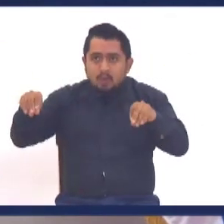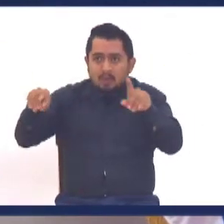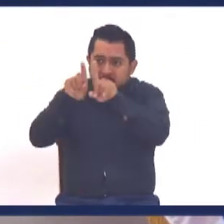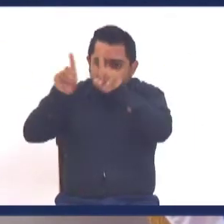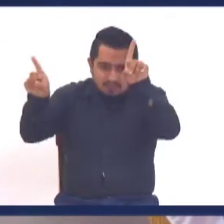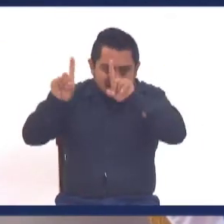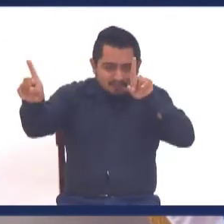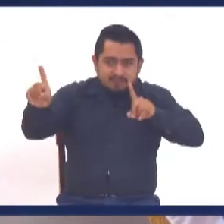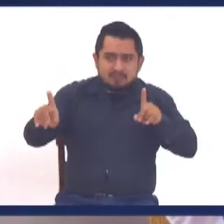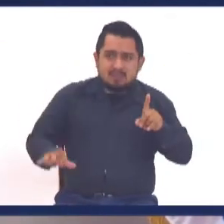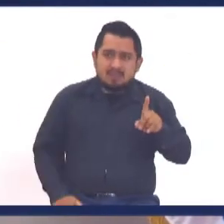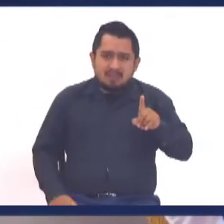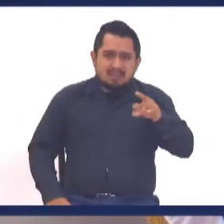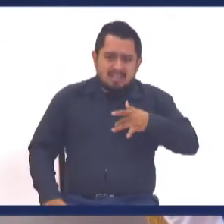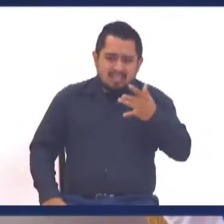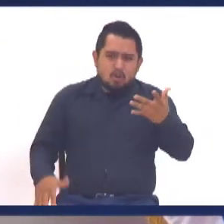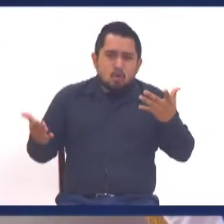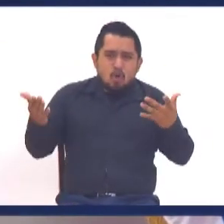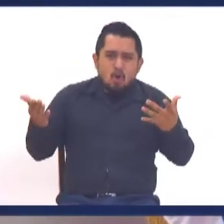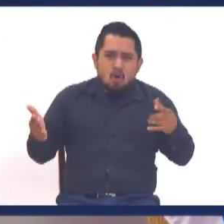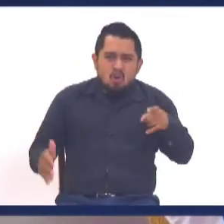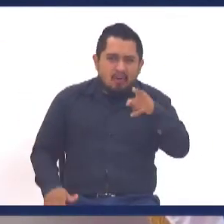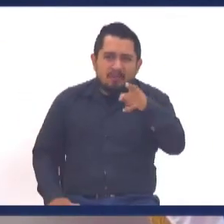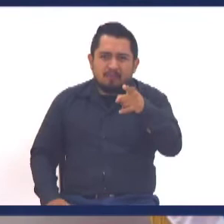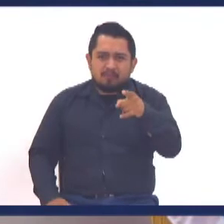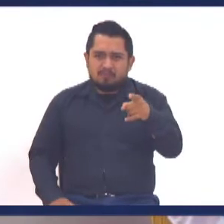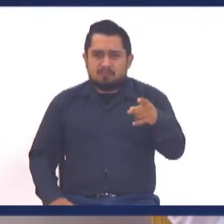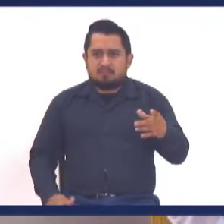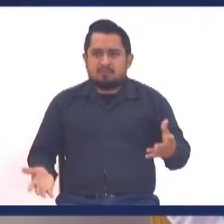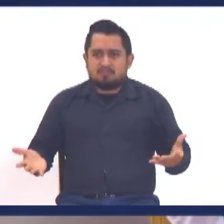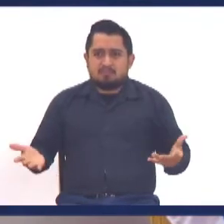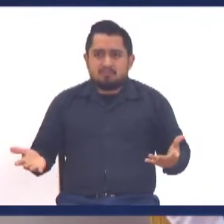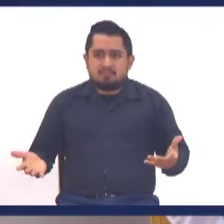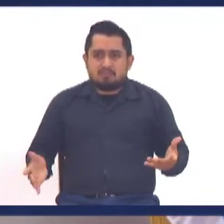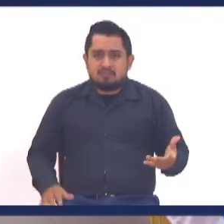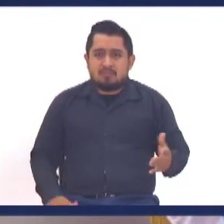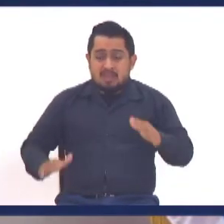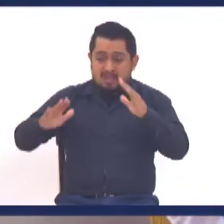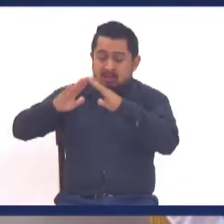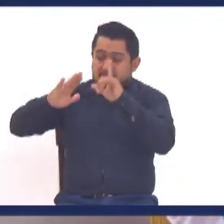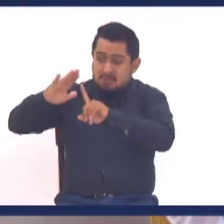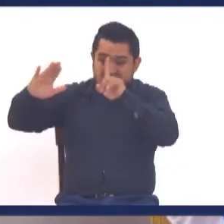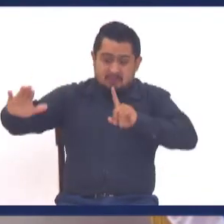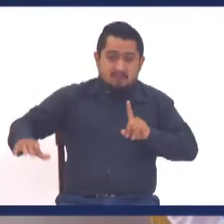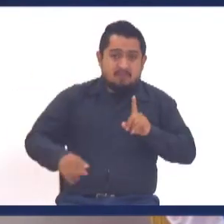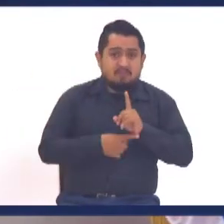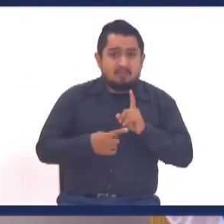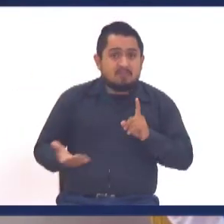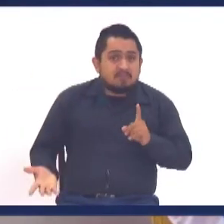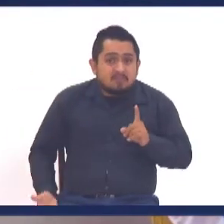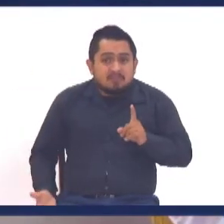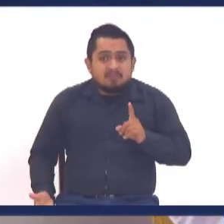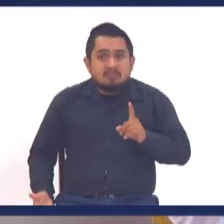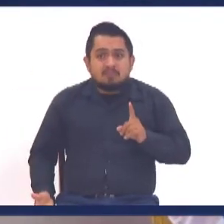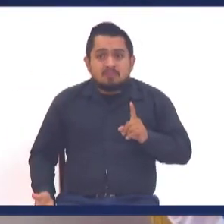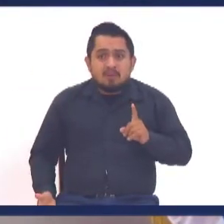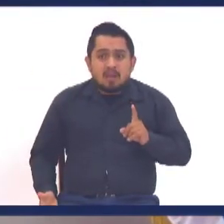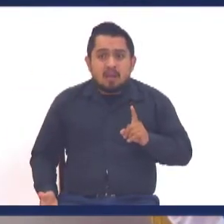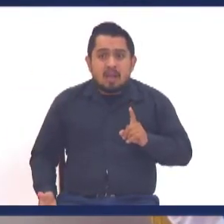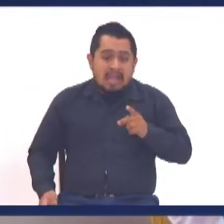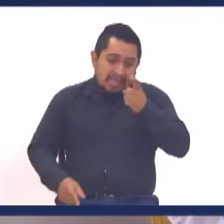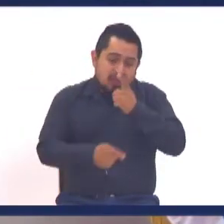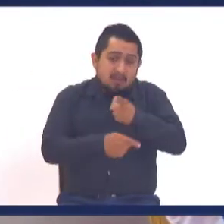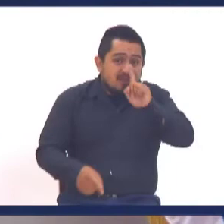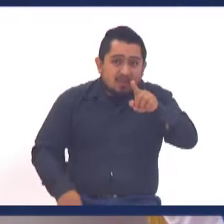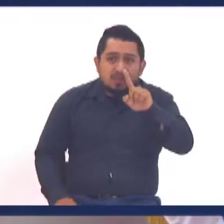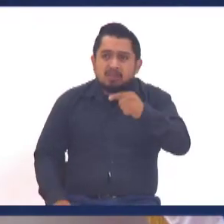todas las redes sociales y decirme cómo te sentís está fuera de casa está fuera de tu lugar y